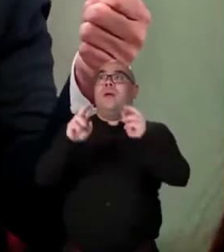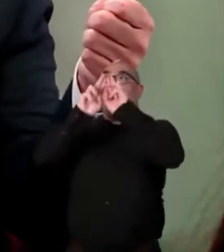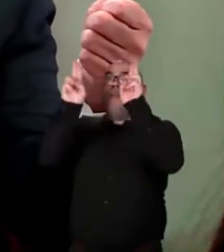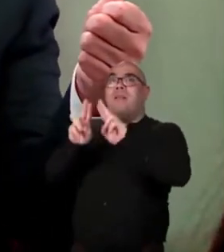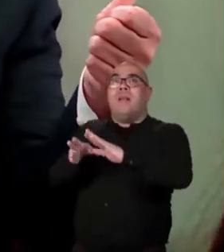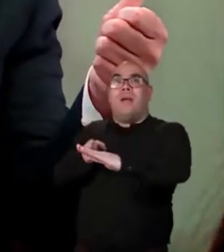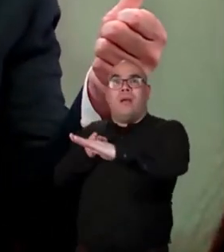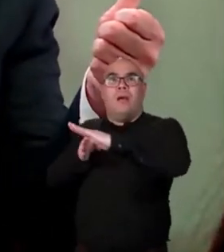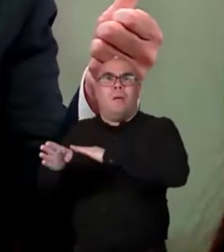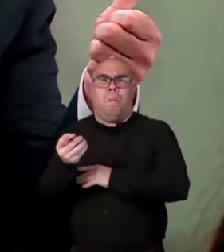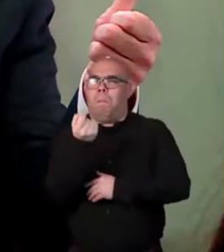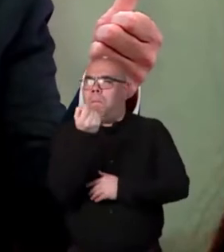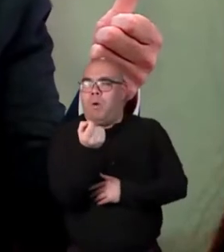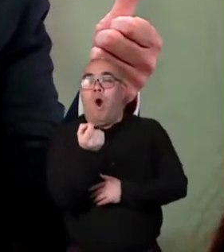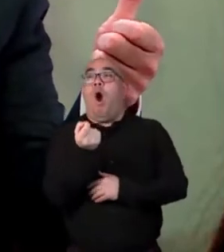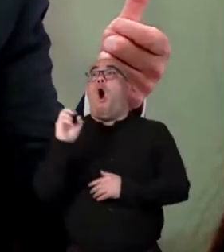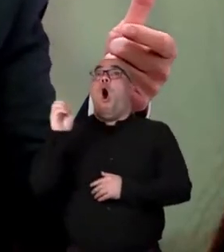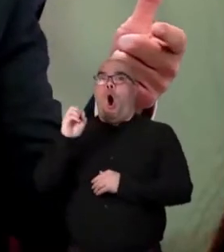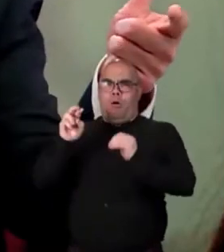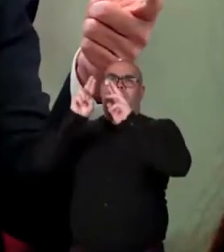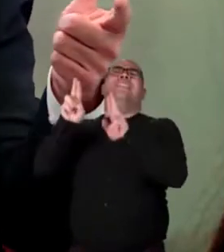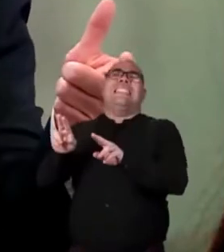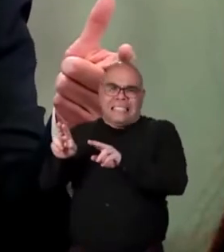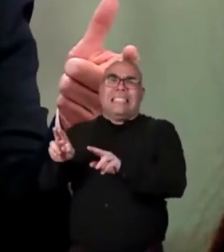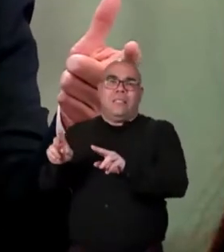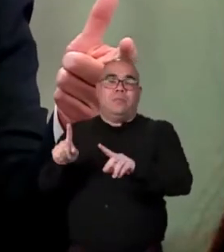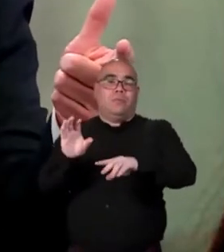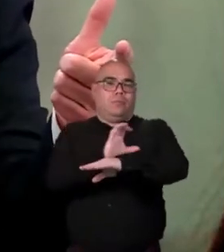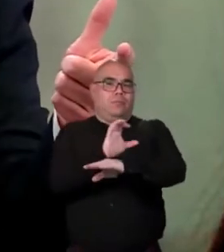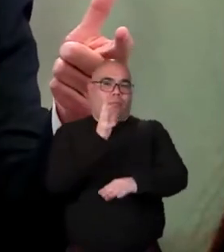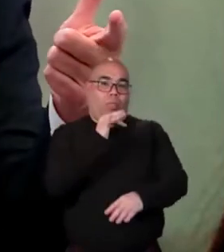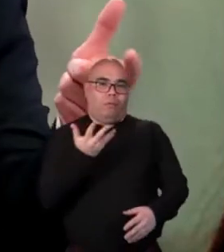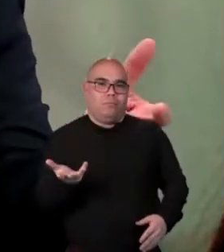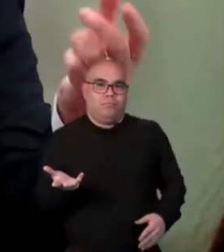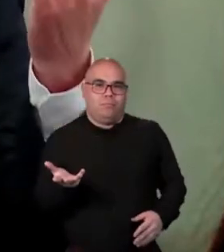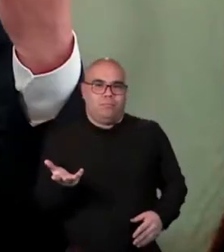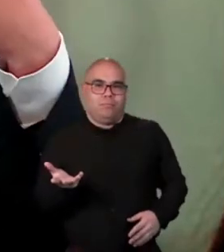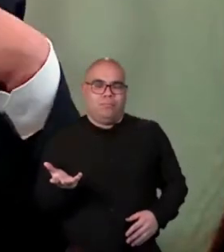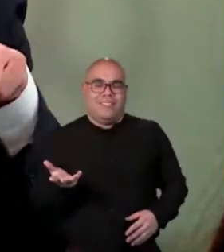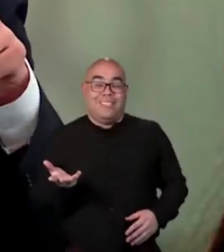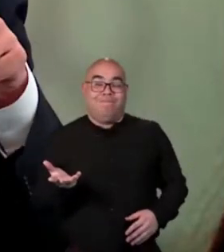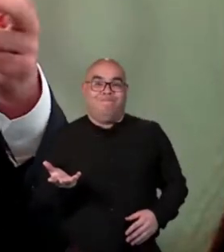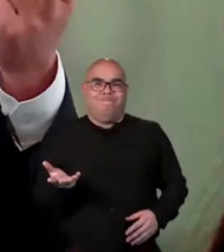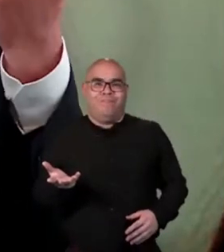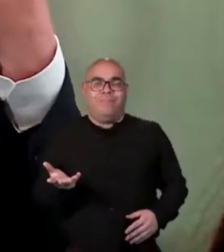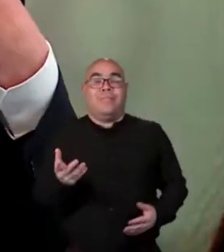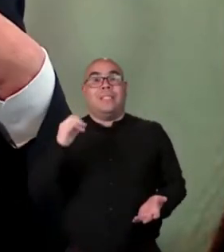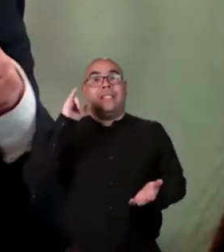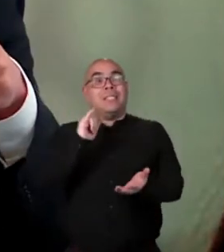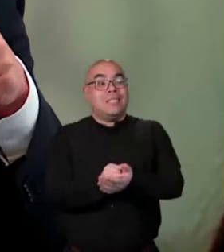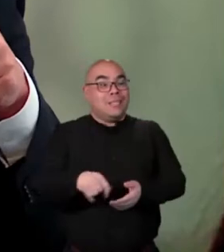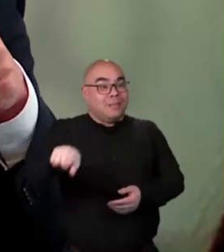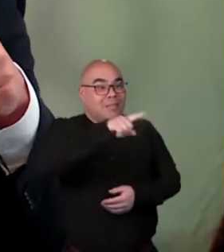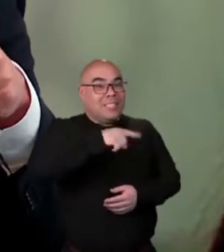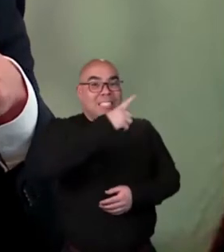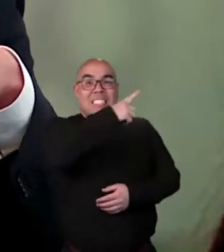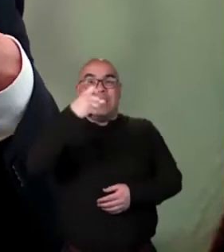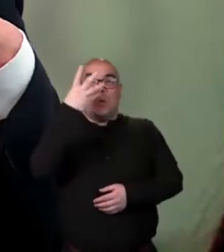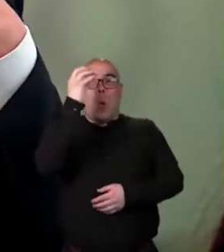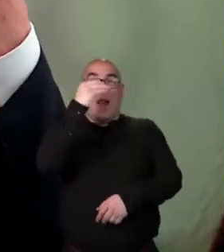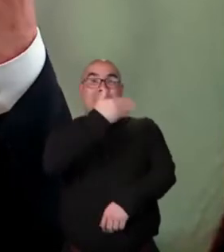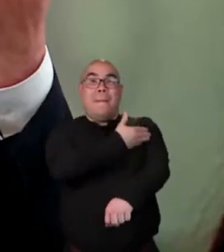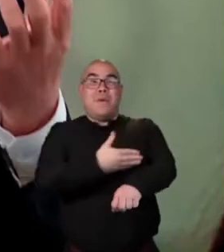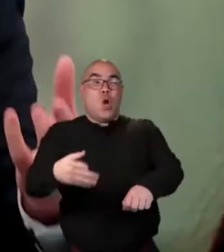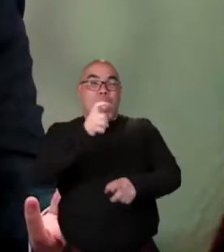tenían acceso no tenían para conectarse a todo lo que eso generó para ellos y sus familias entonces